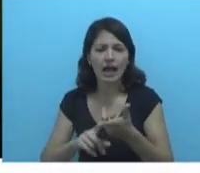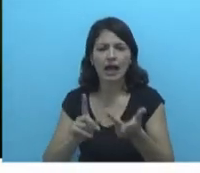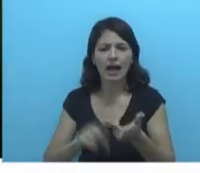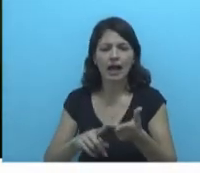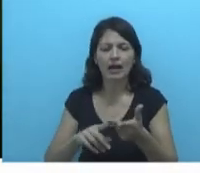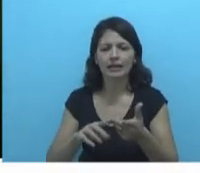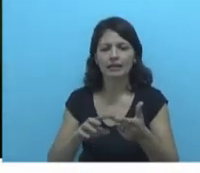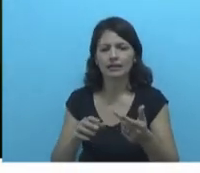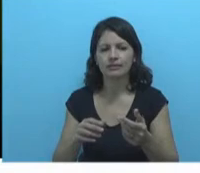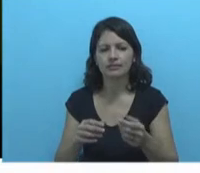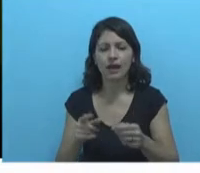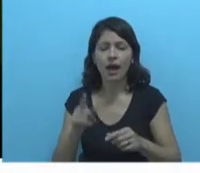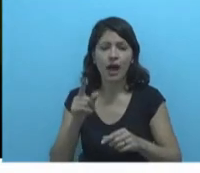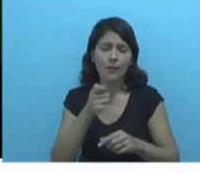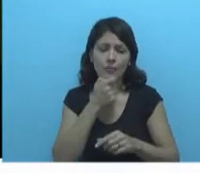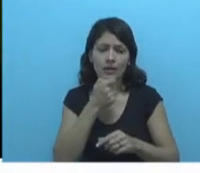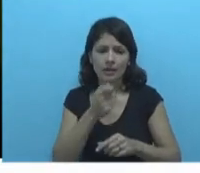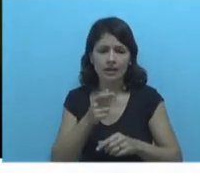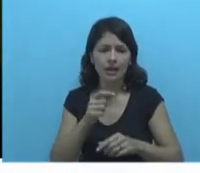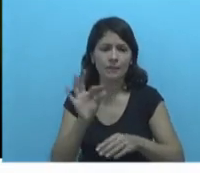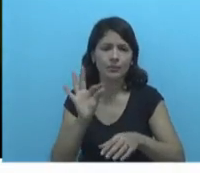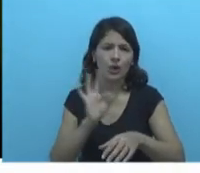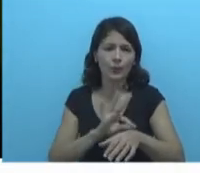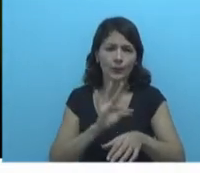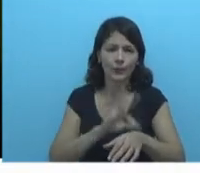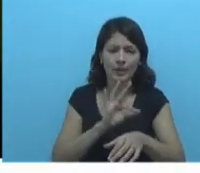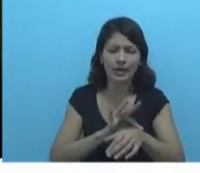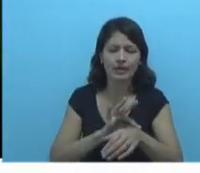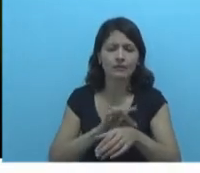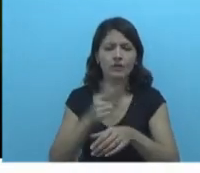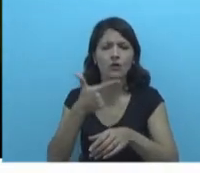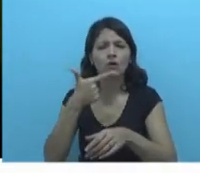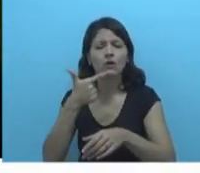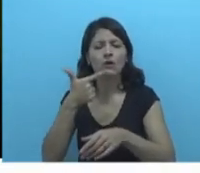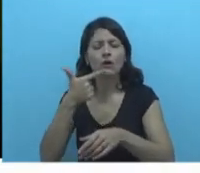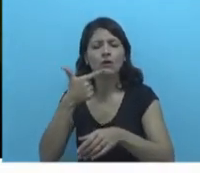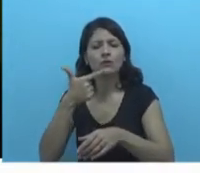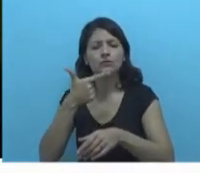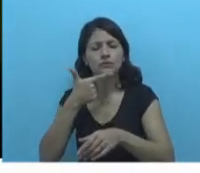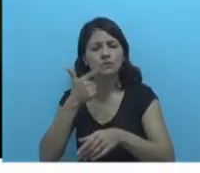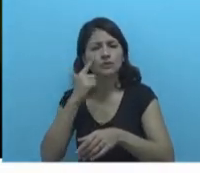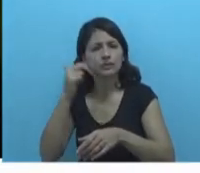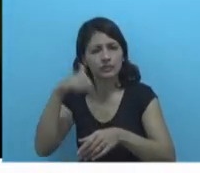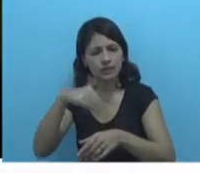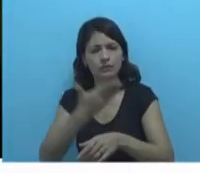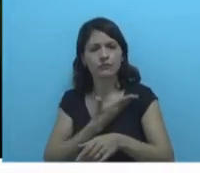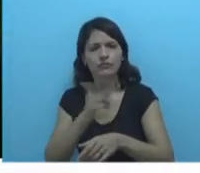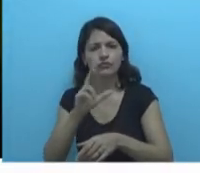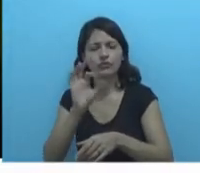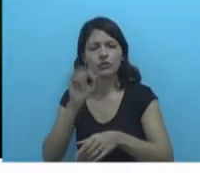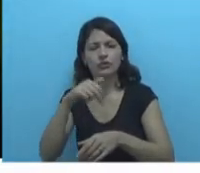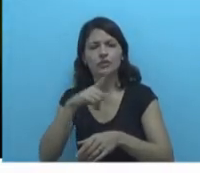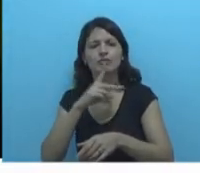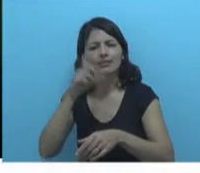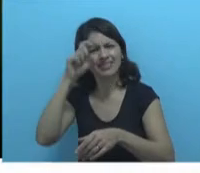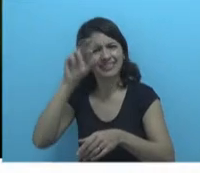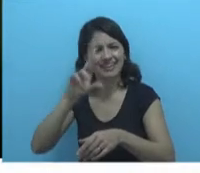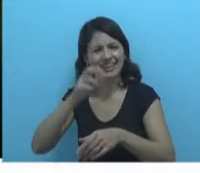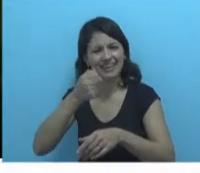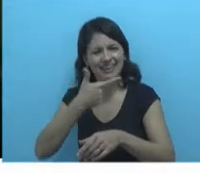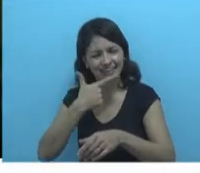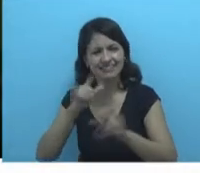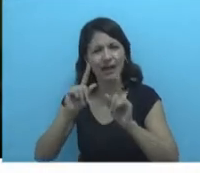estado trabajando mucho en el tema y los vamos a convocar para esta jornada, así que por supuesto que toda